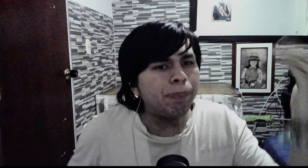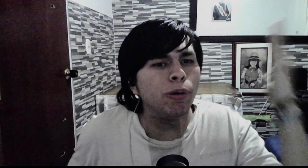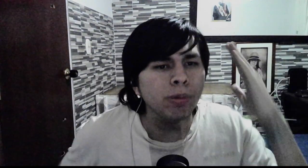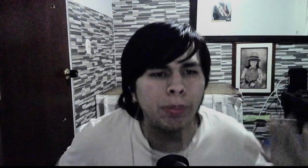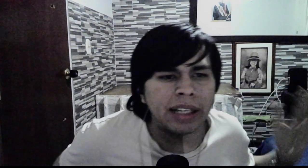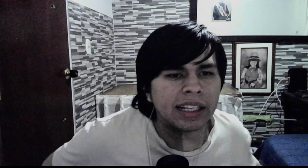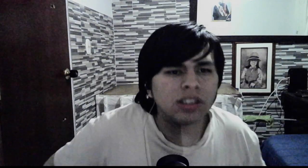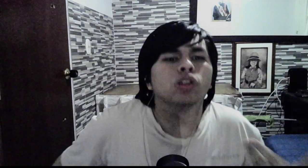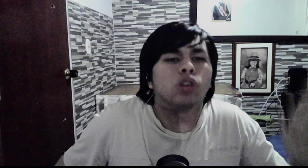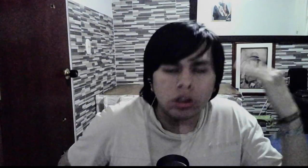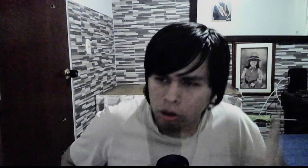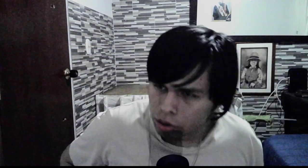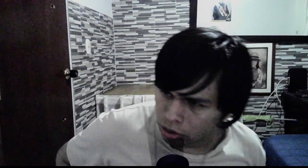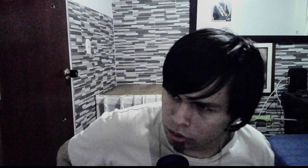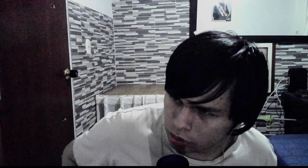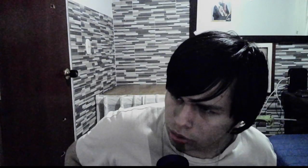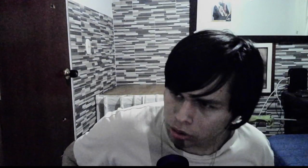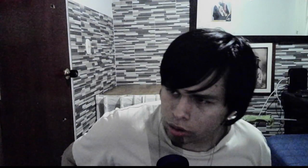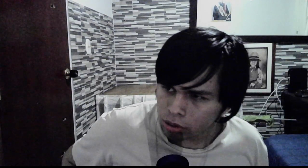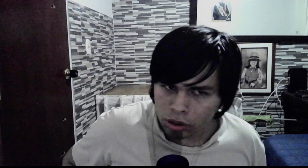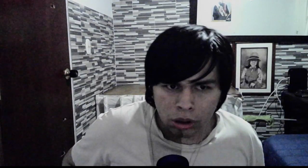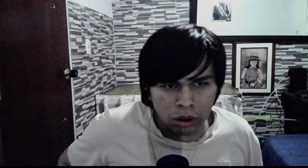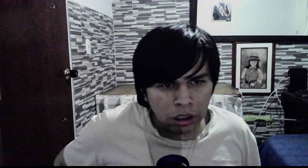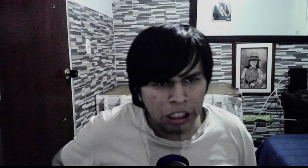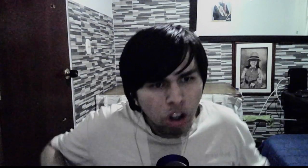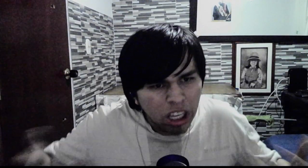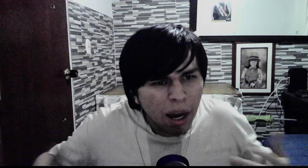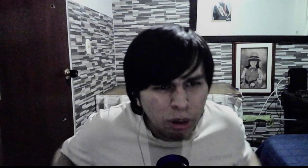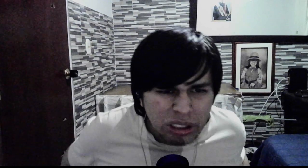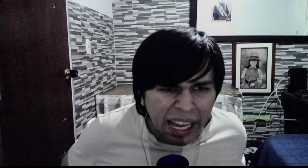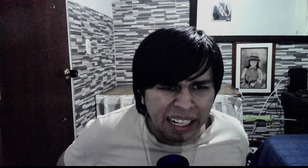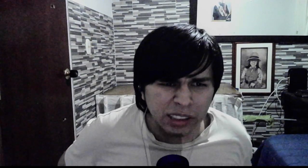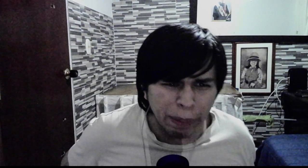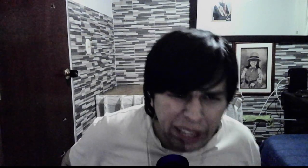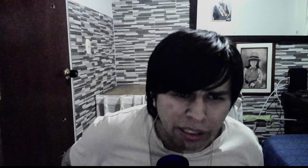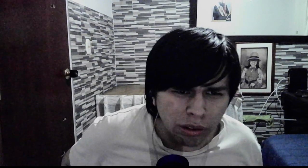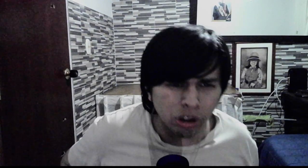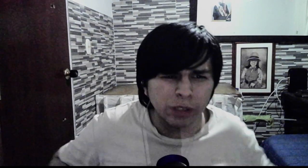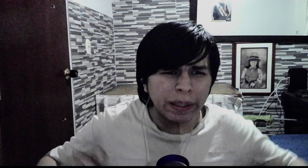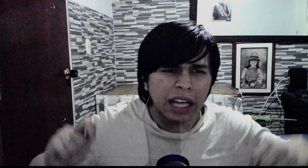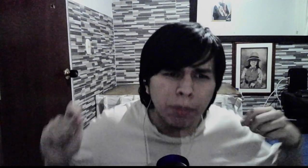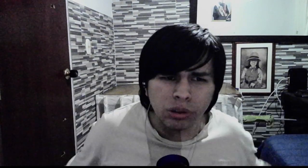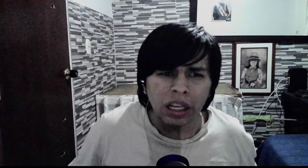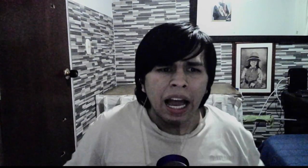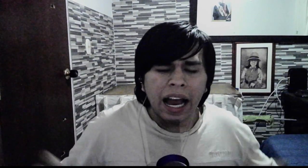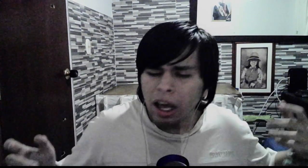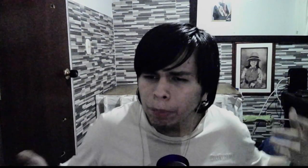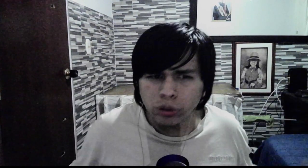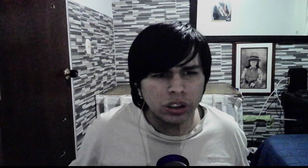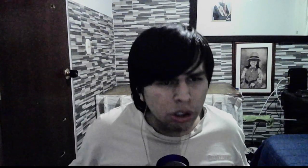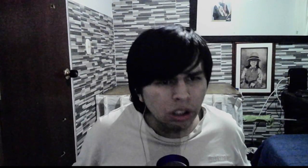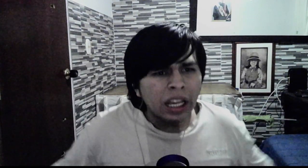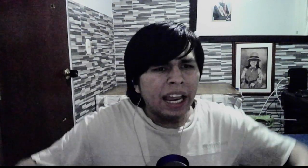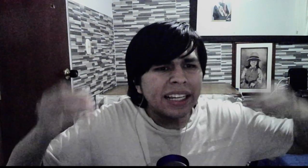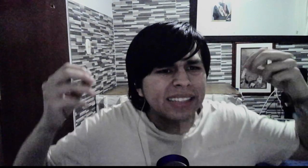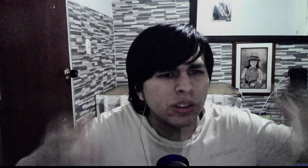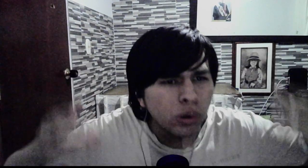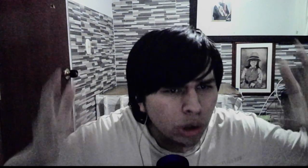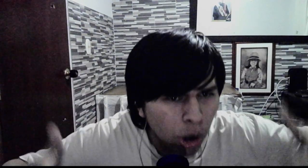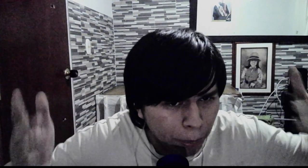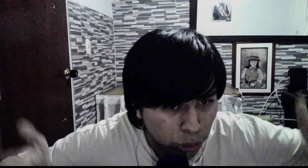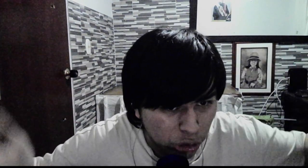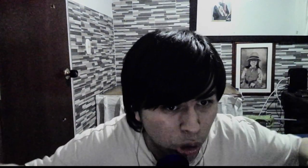mañana podemos volver a ser nosotros y no dejamos nada respetando no respetamos a la oposición el